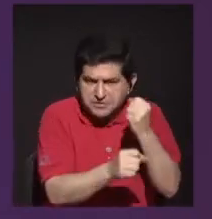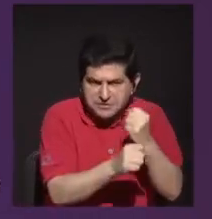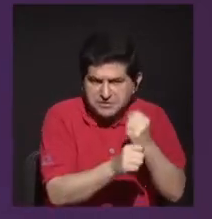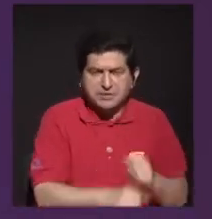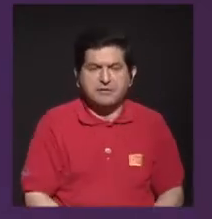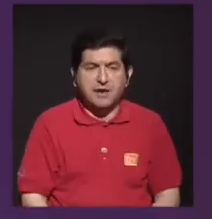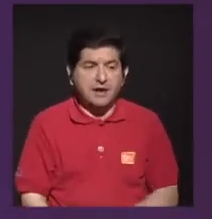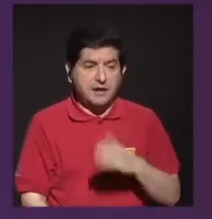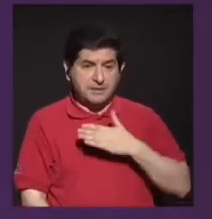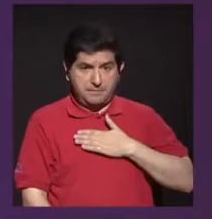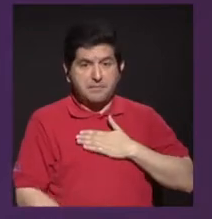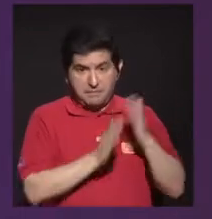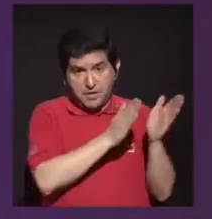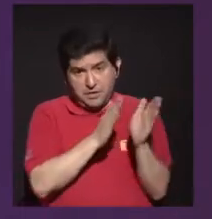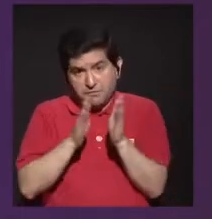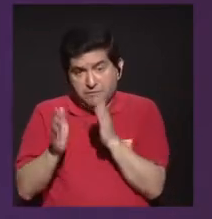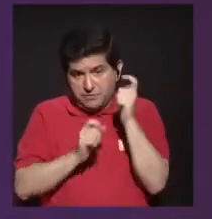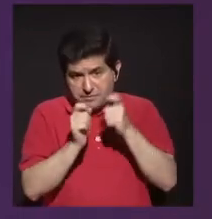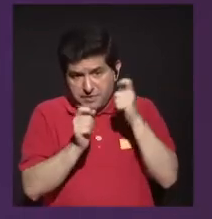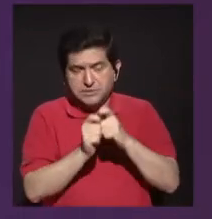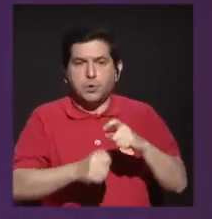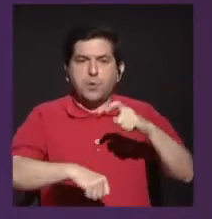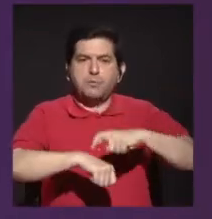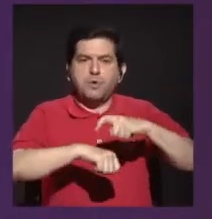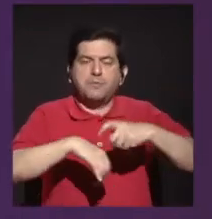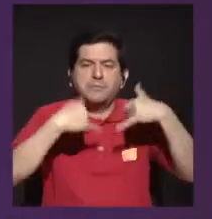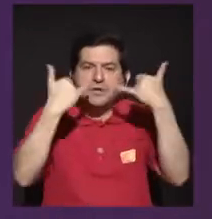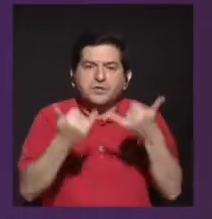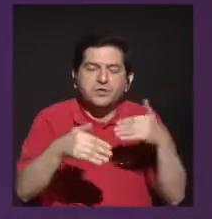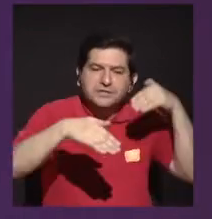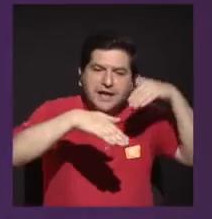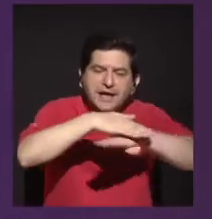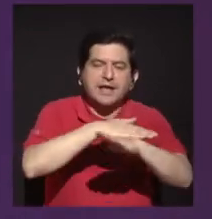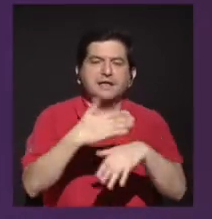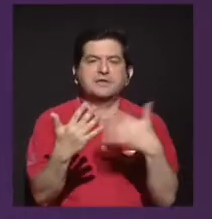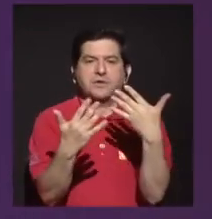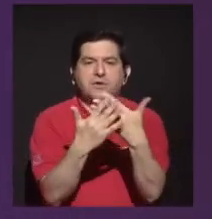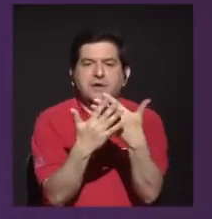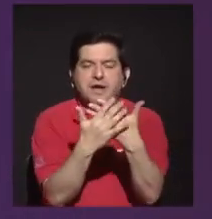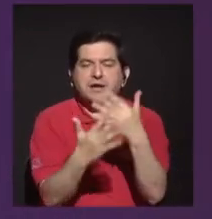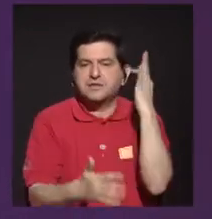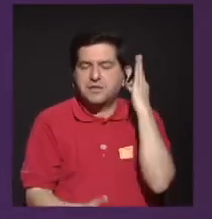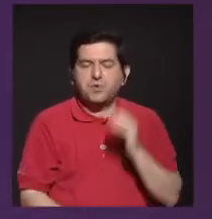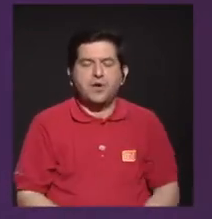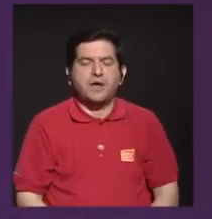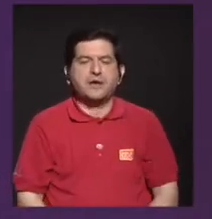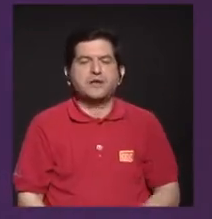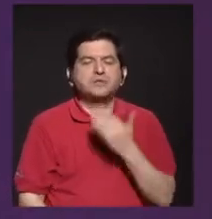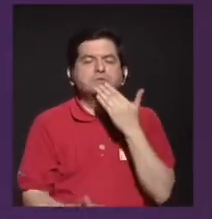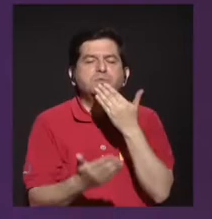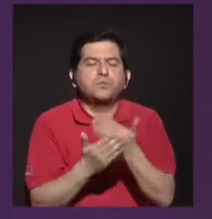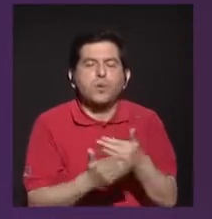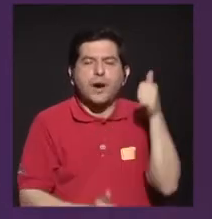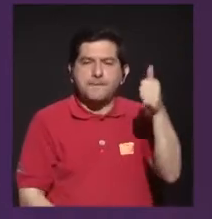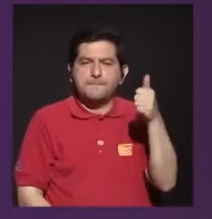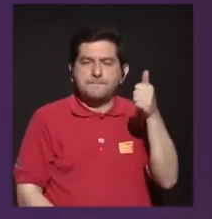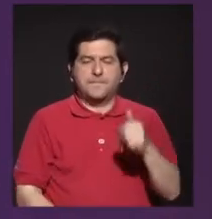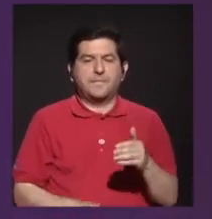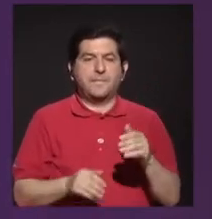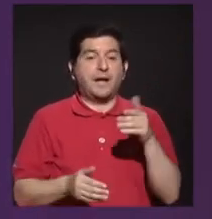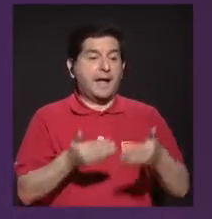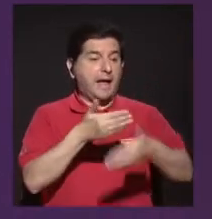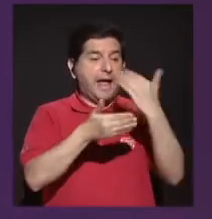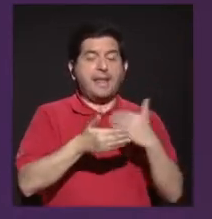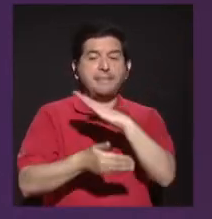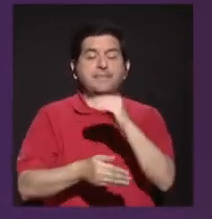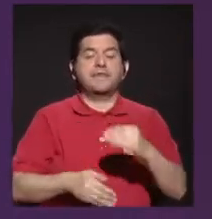es en donde está mi formación, en el momento que llego a la cárcel de mujeres, al Buen Pastor, hay como un antes y un